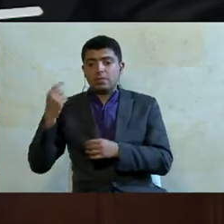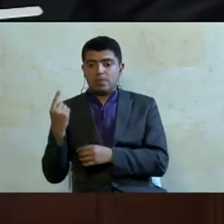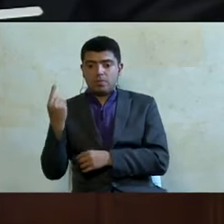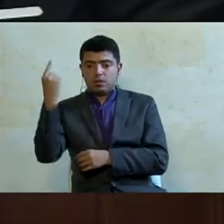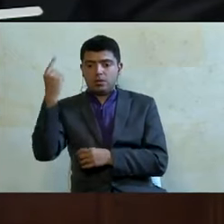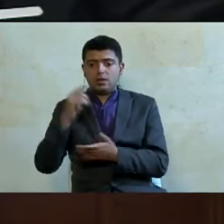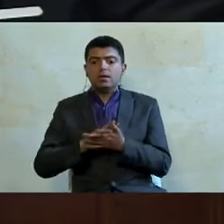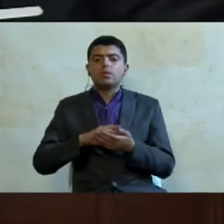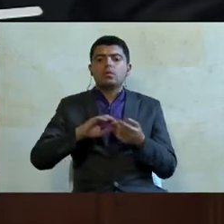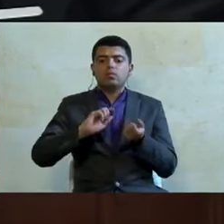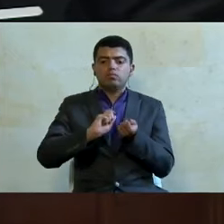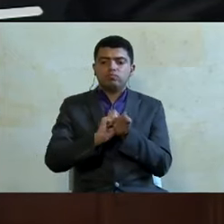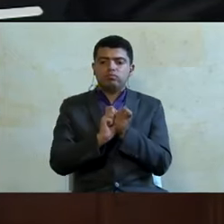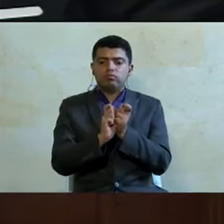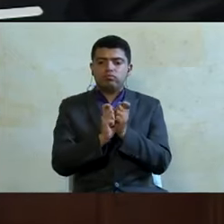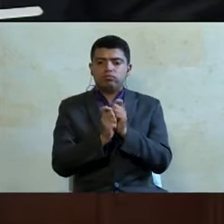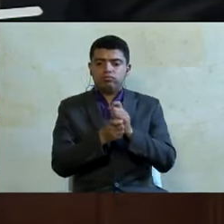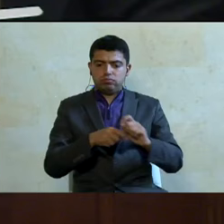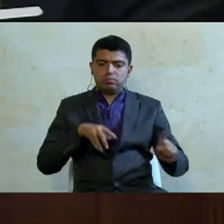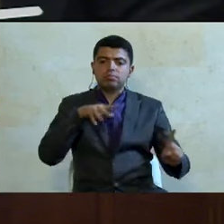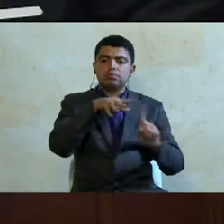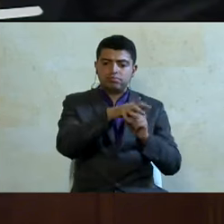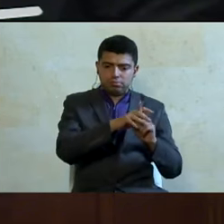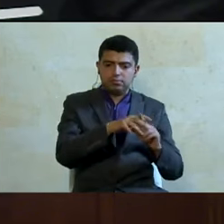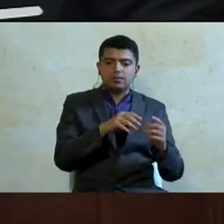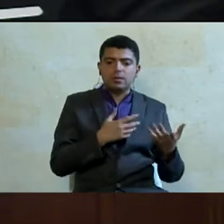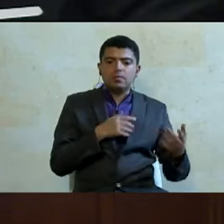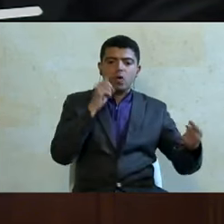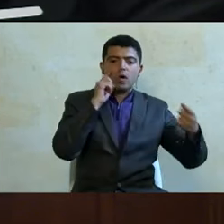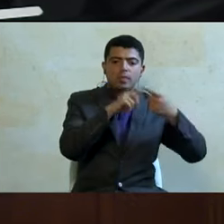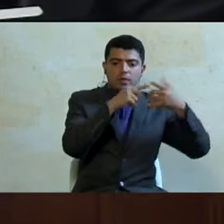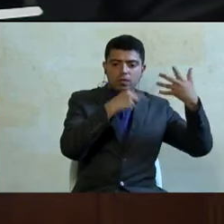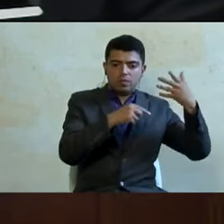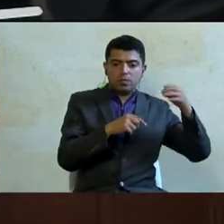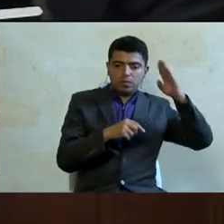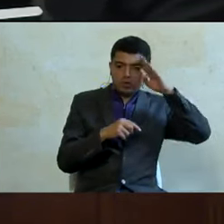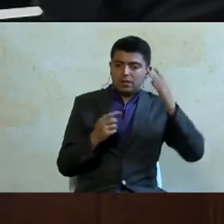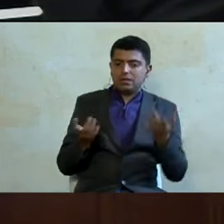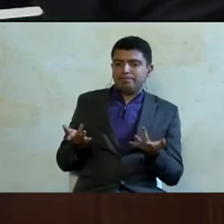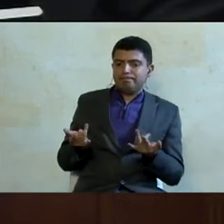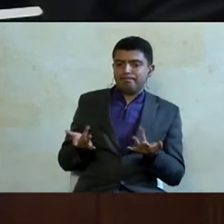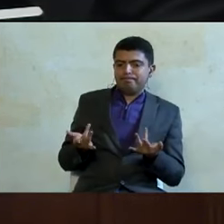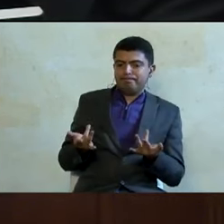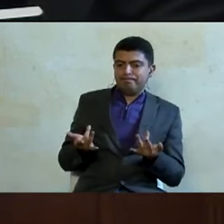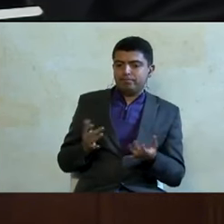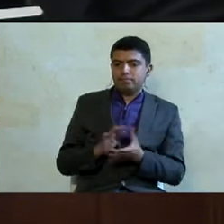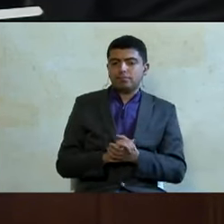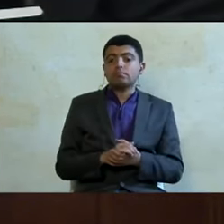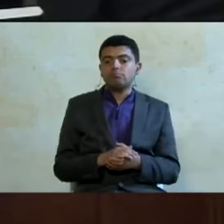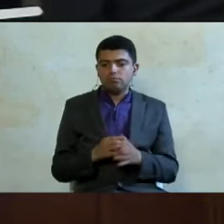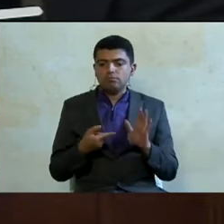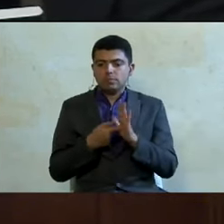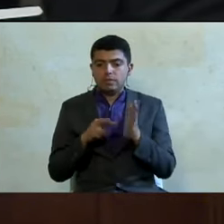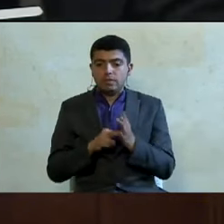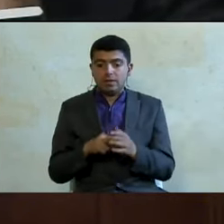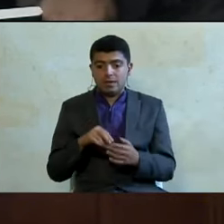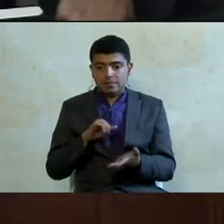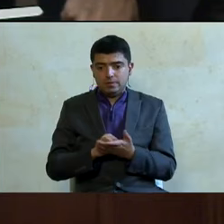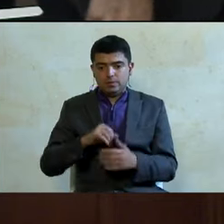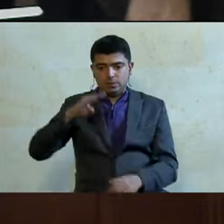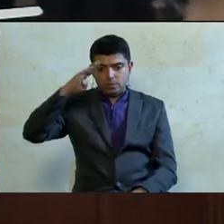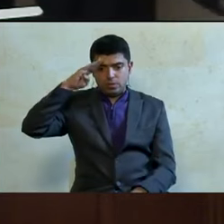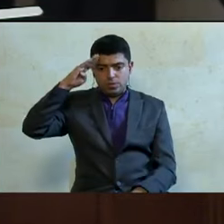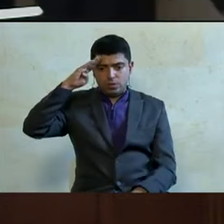modificada afectando las legítimas expectativas que se le generaron a estos Patriotas Qué quiere decir que estos policías